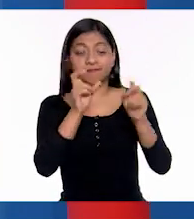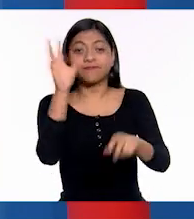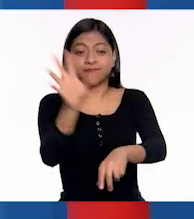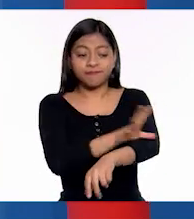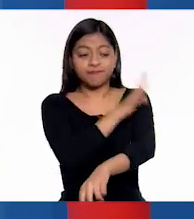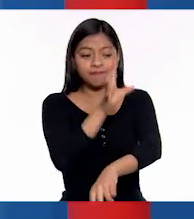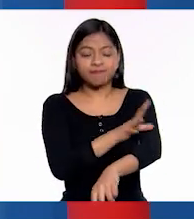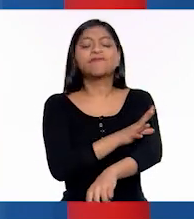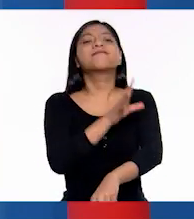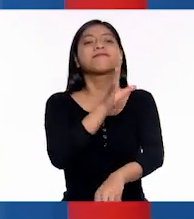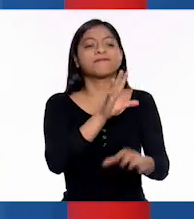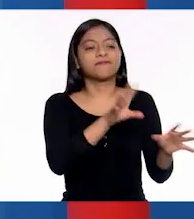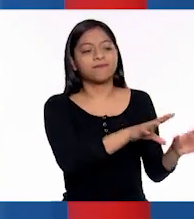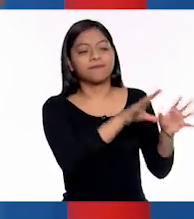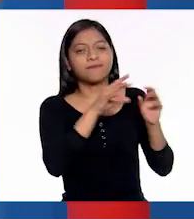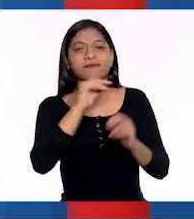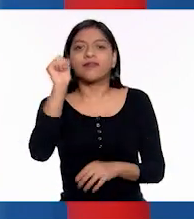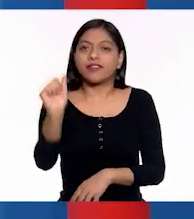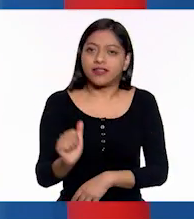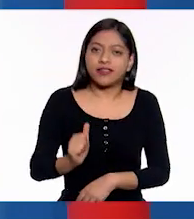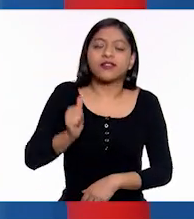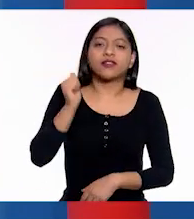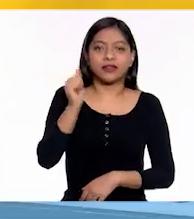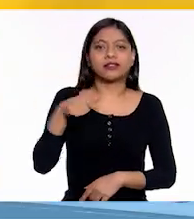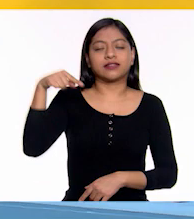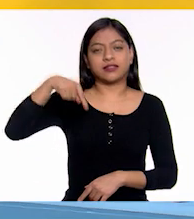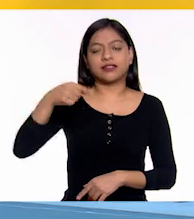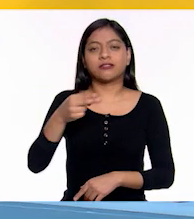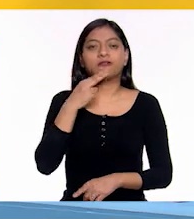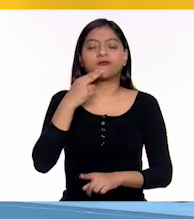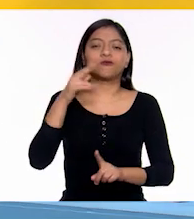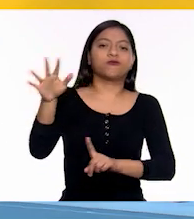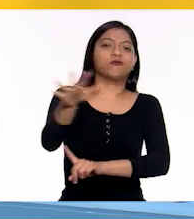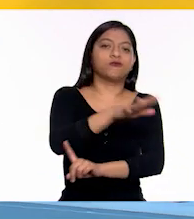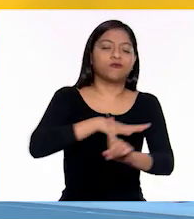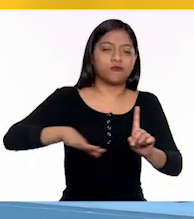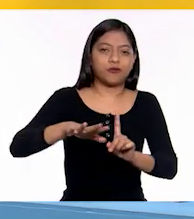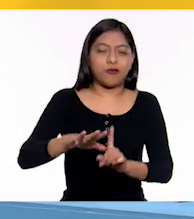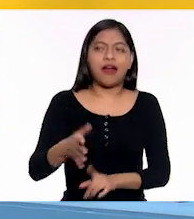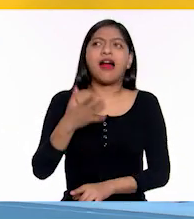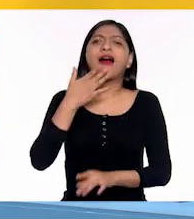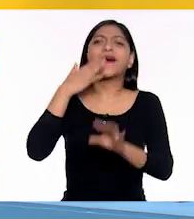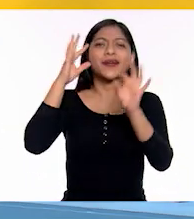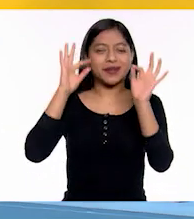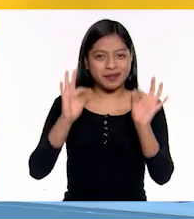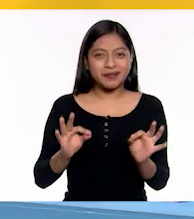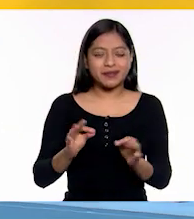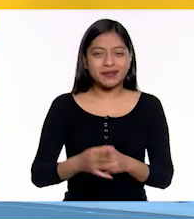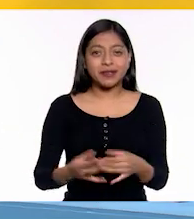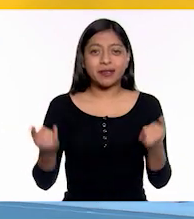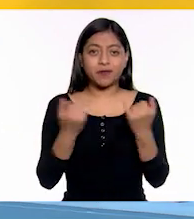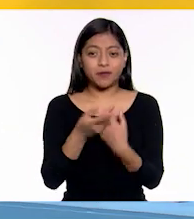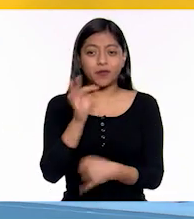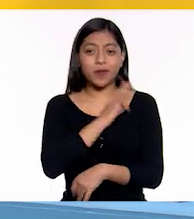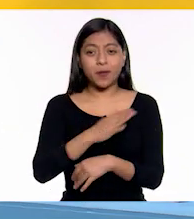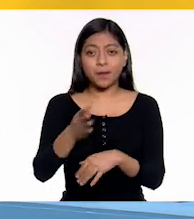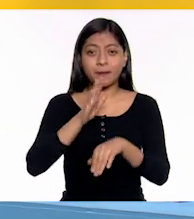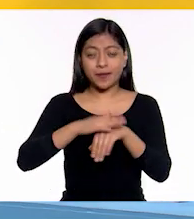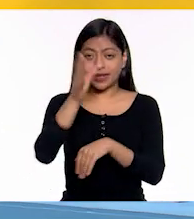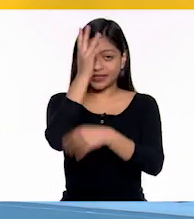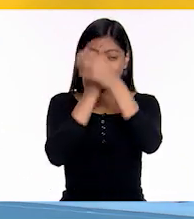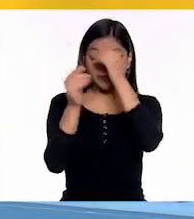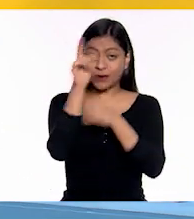de las manifestaciones de la energía en nuestro entorno. Me parece muy bien. Bueno, me parece que también podríamos profundizar para que